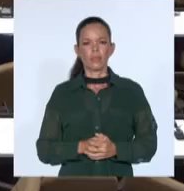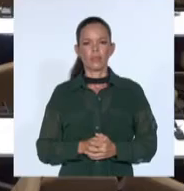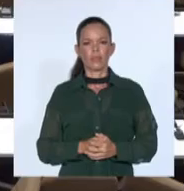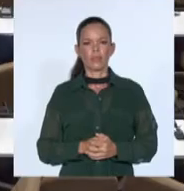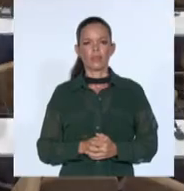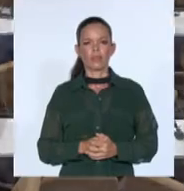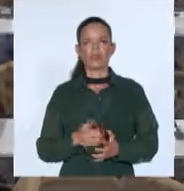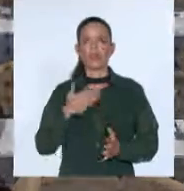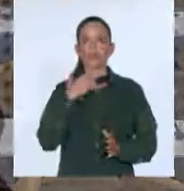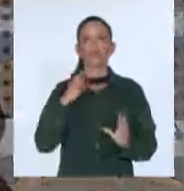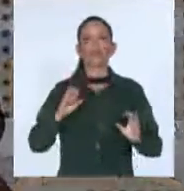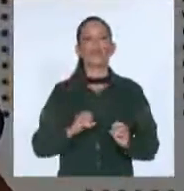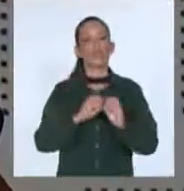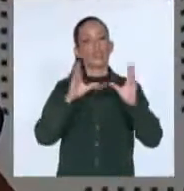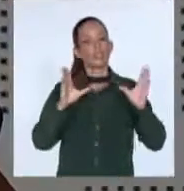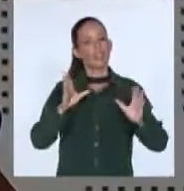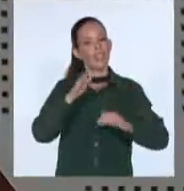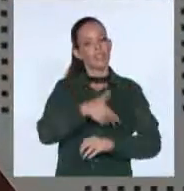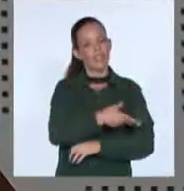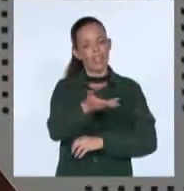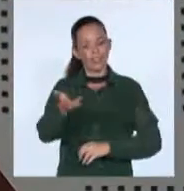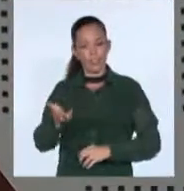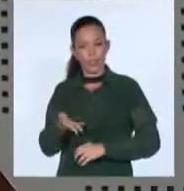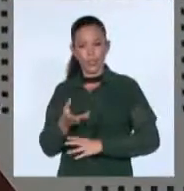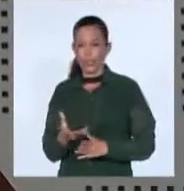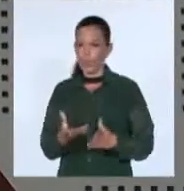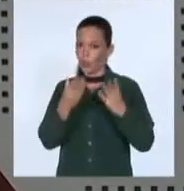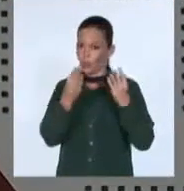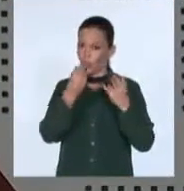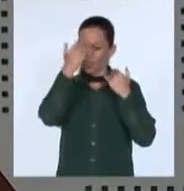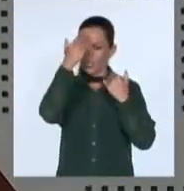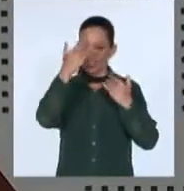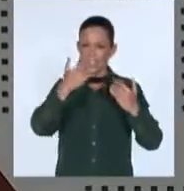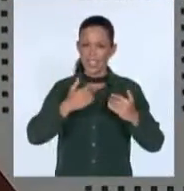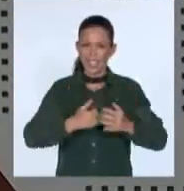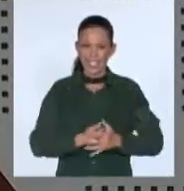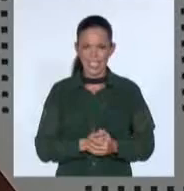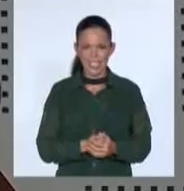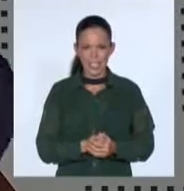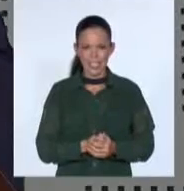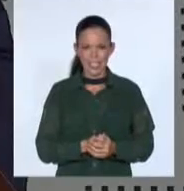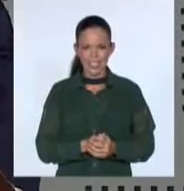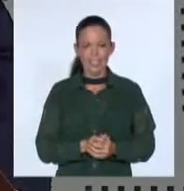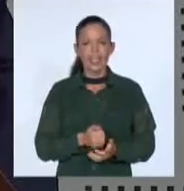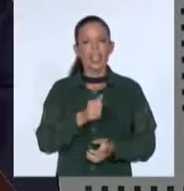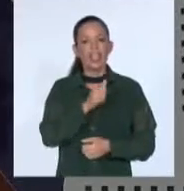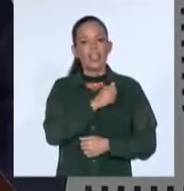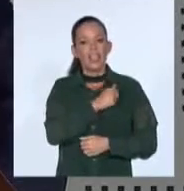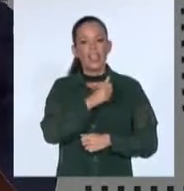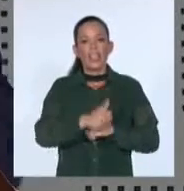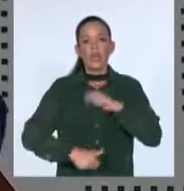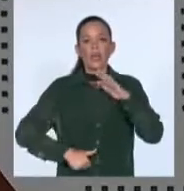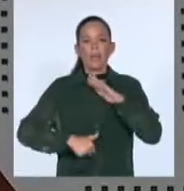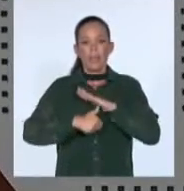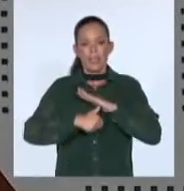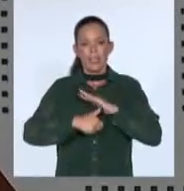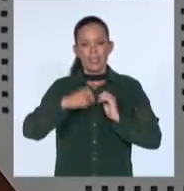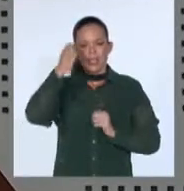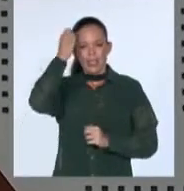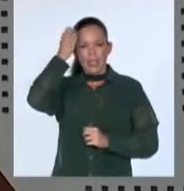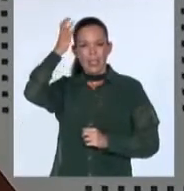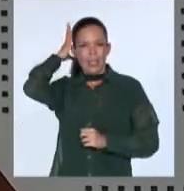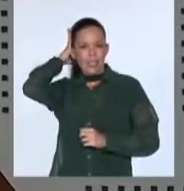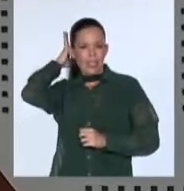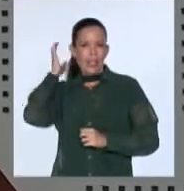Buenos días a todos y todas. Muchas gracias, querido presidente Díaz-Canel, por recibirme en tu